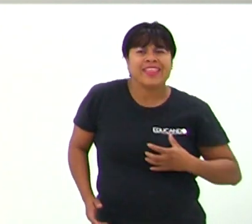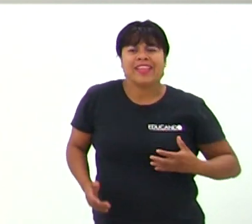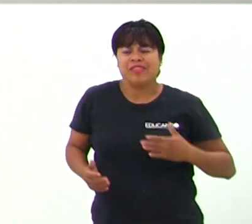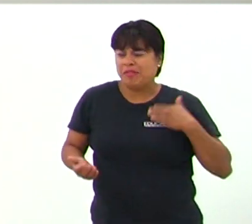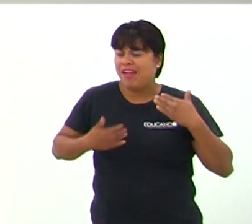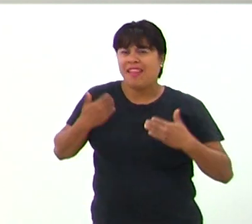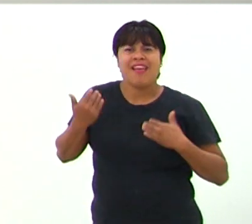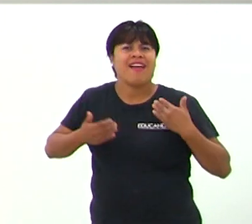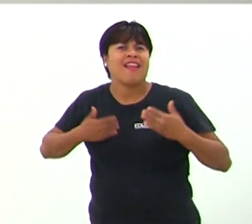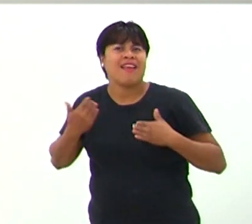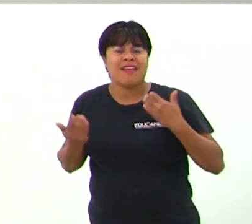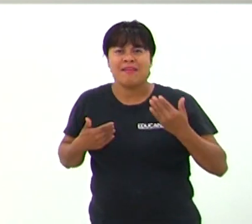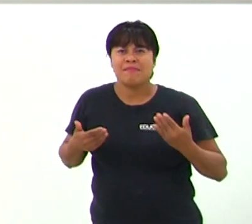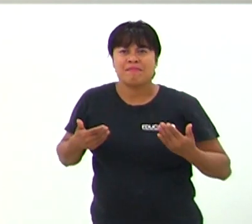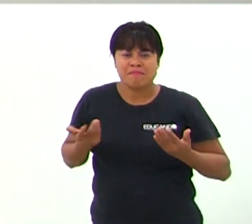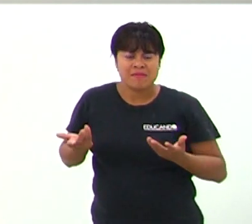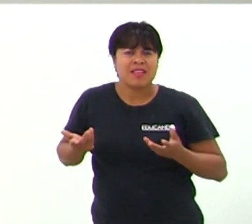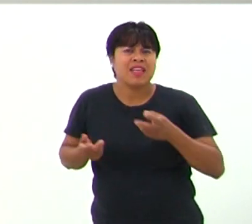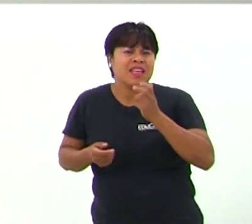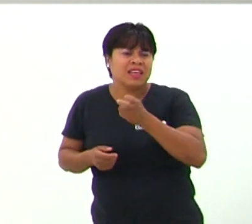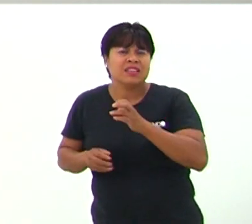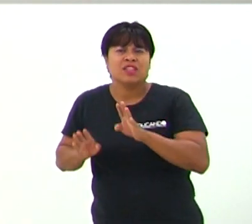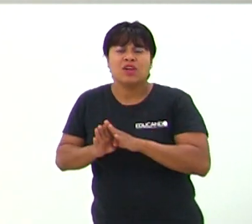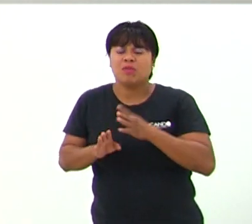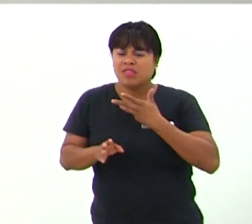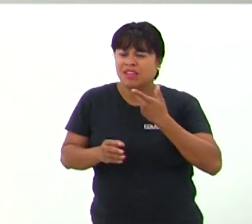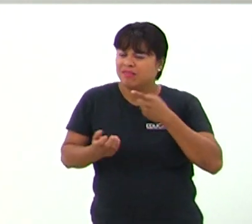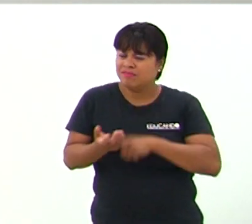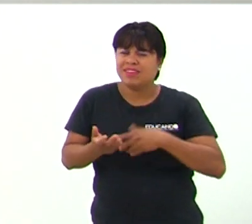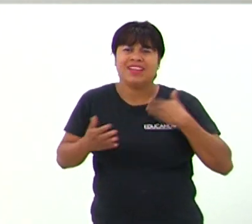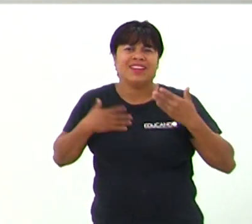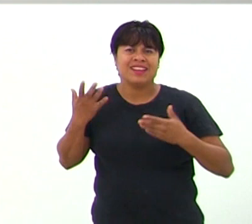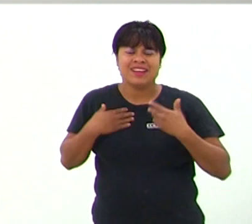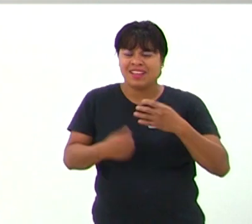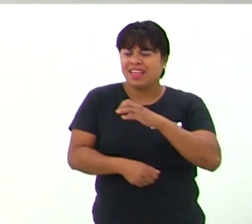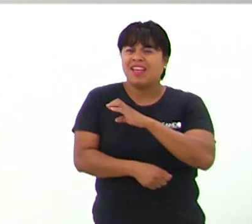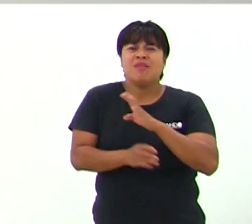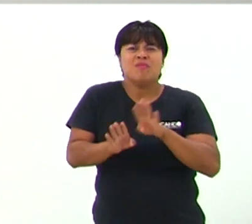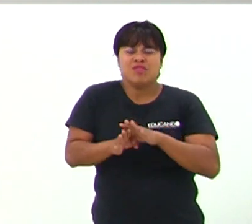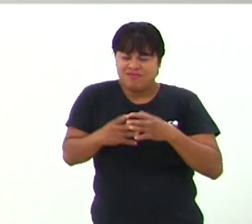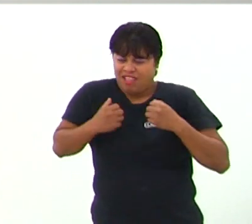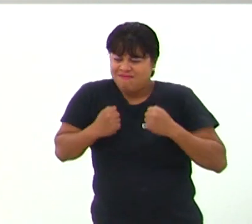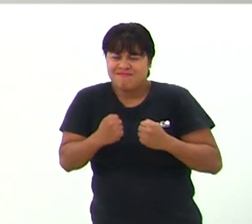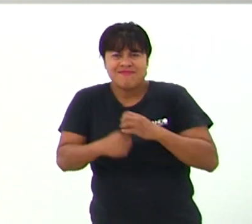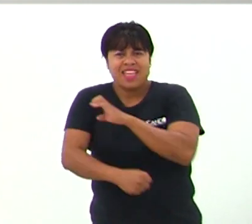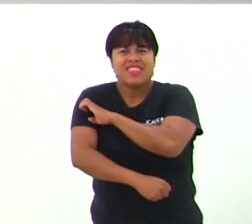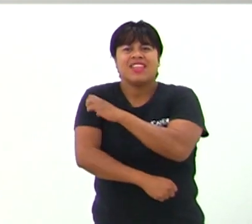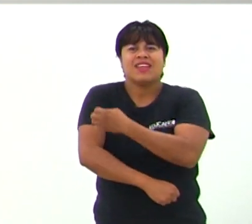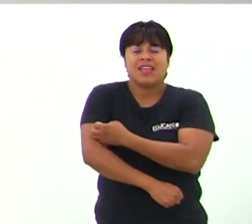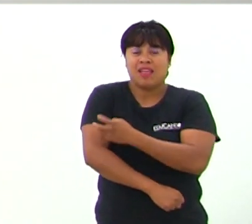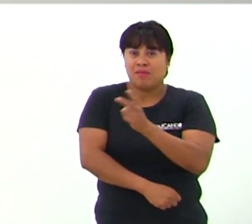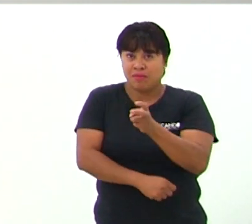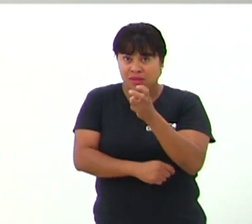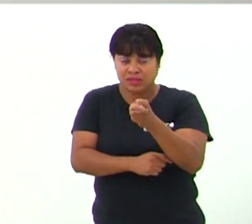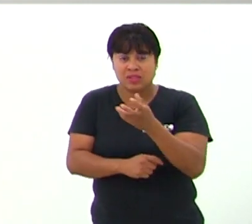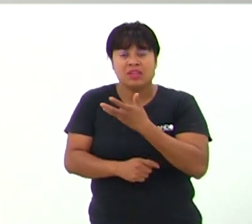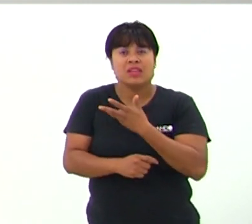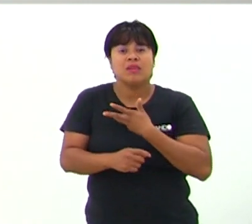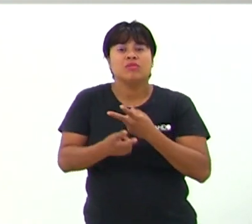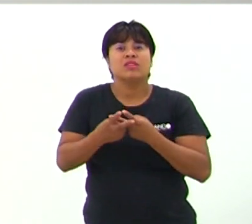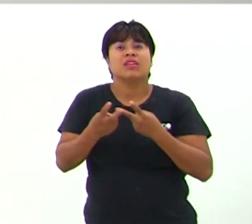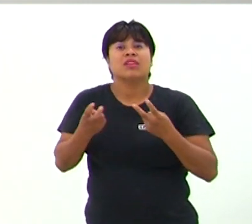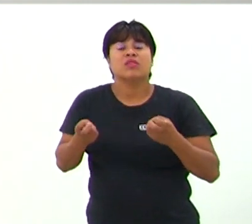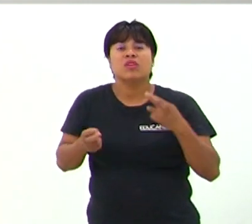está alegre, que algo le causa mucha alegría, mucha energía. ¿Bien? Por lo tanto, tenemos el